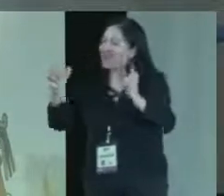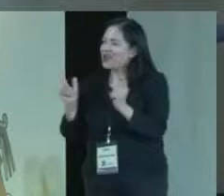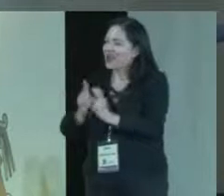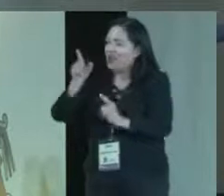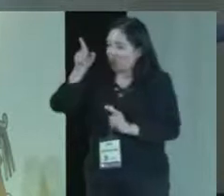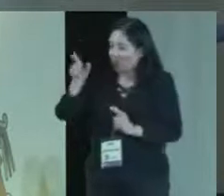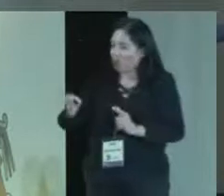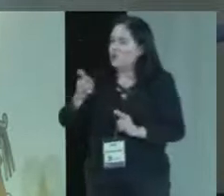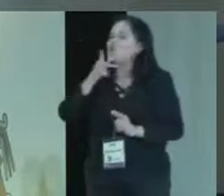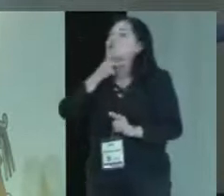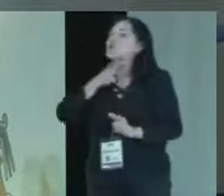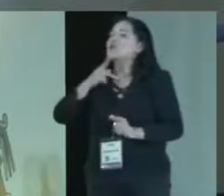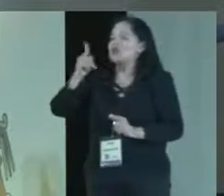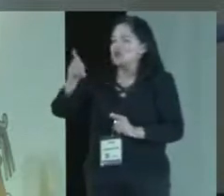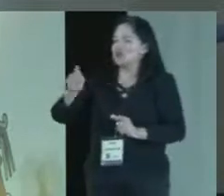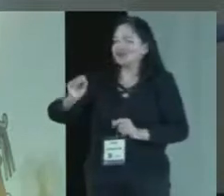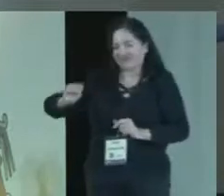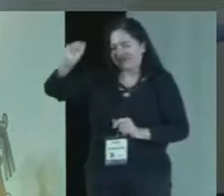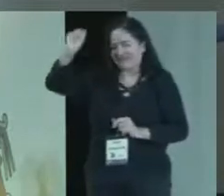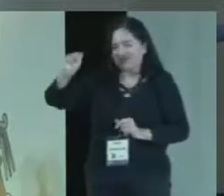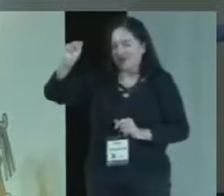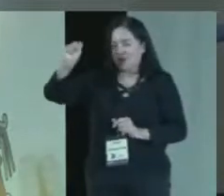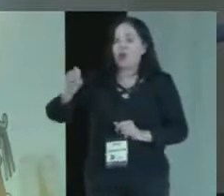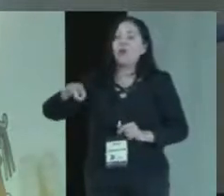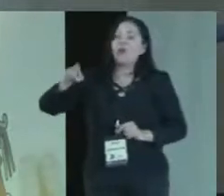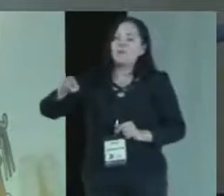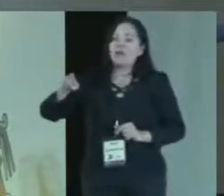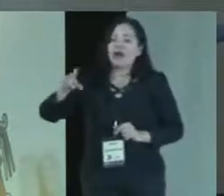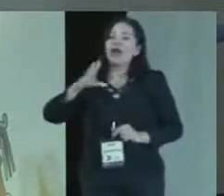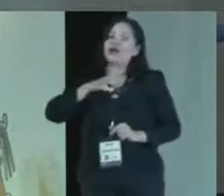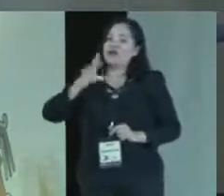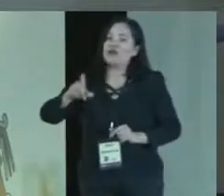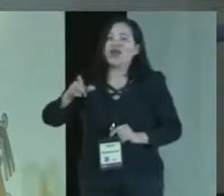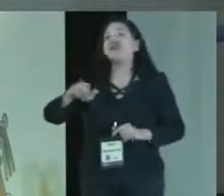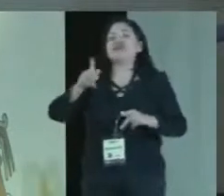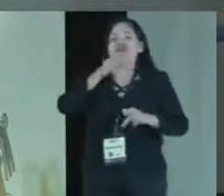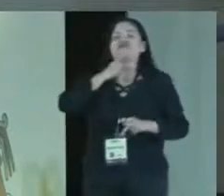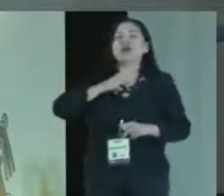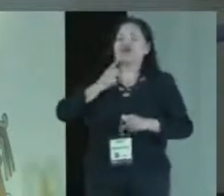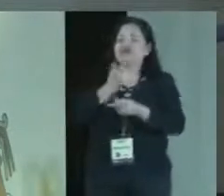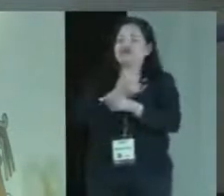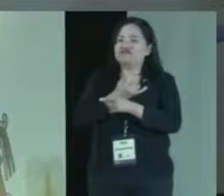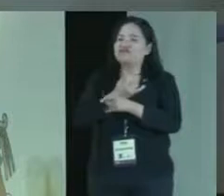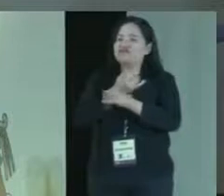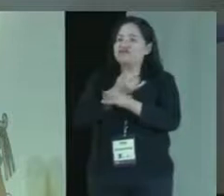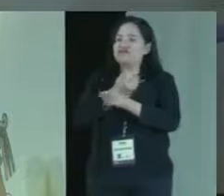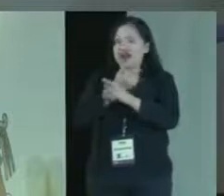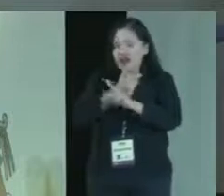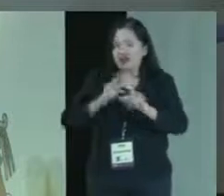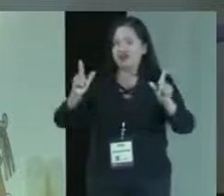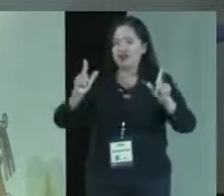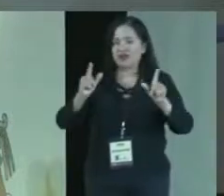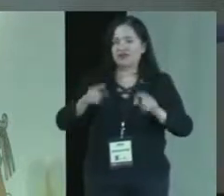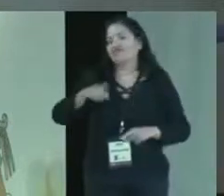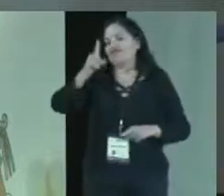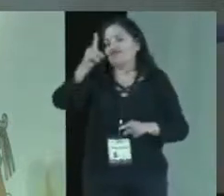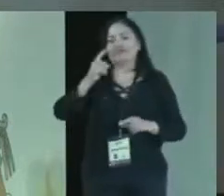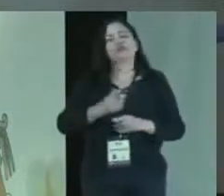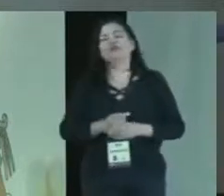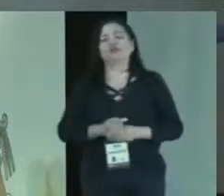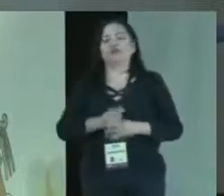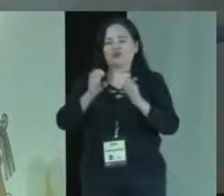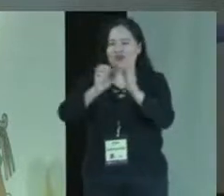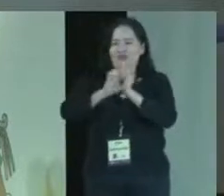las condiciones para que sucediera la expropiación petrolera. Es solamente como uno de los elementos en los cuales